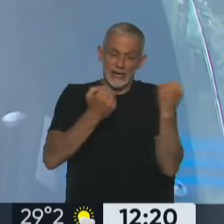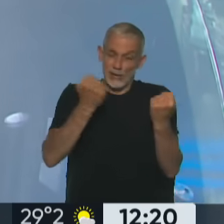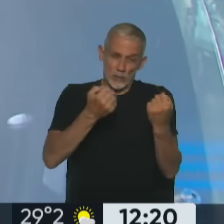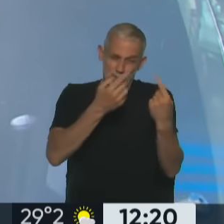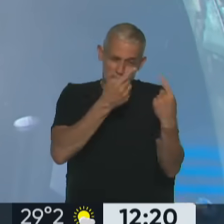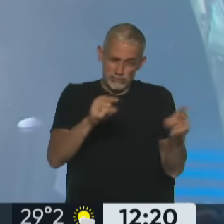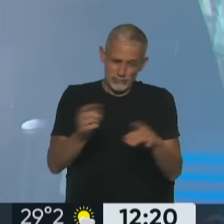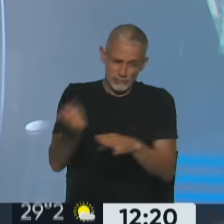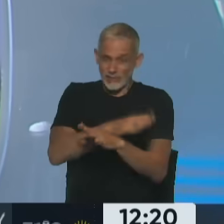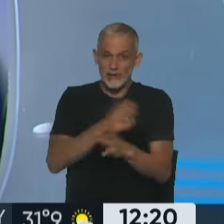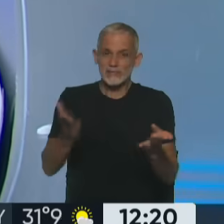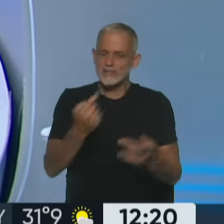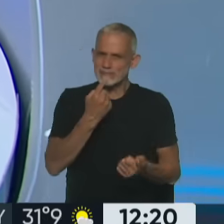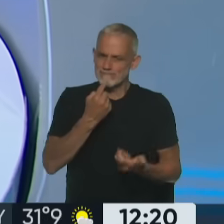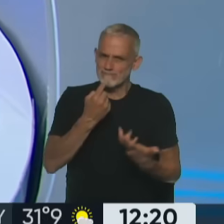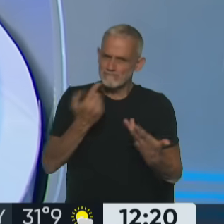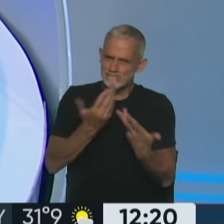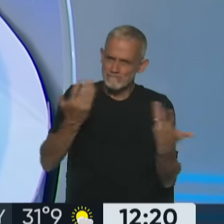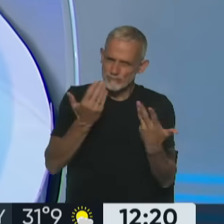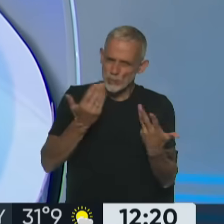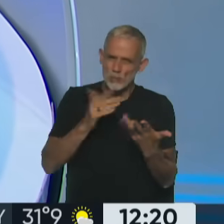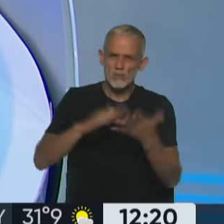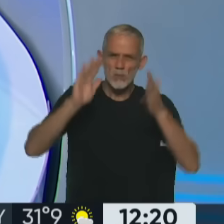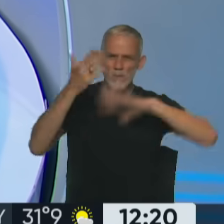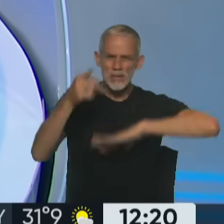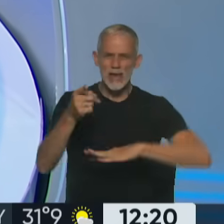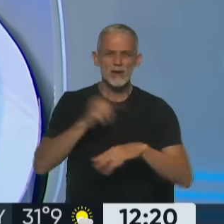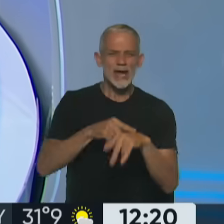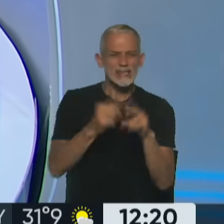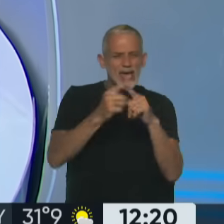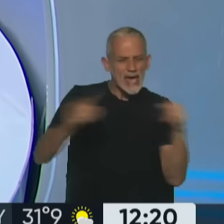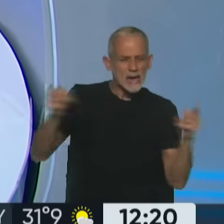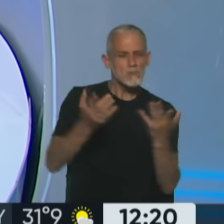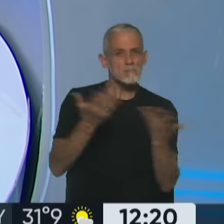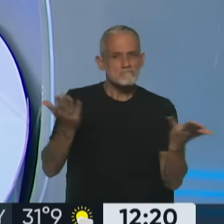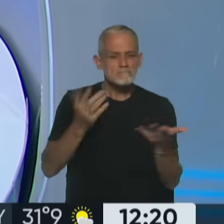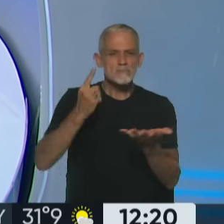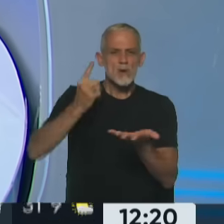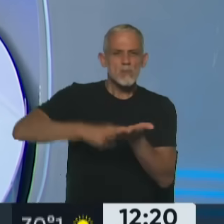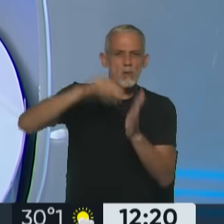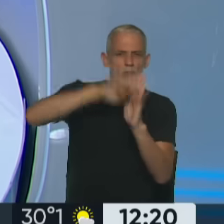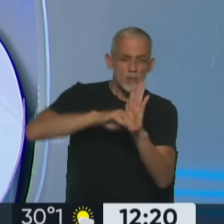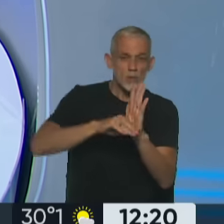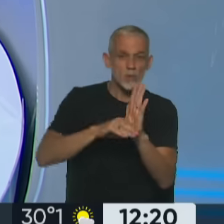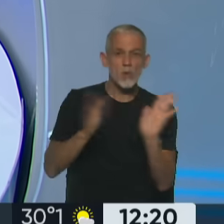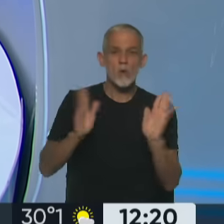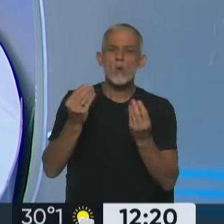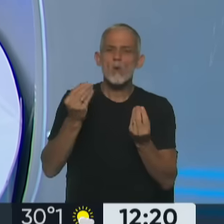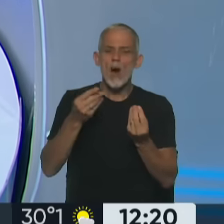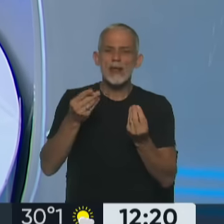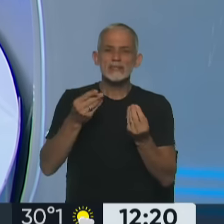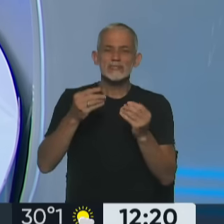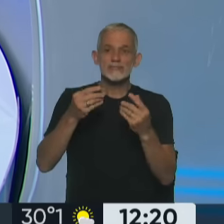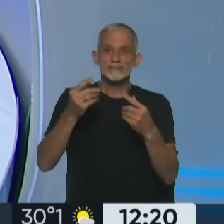y muchos interrogantes con respecto a Milei, los tiempos que se va a tomar, cuáles van a ser Claro. algunas de las definiciones que dio, cuáles se van a